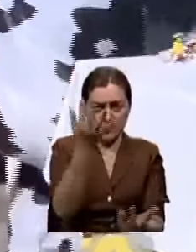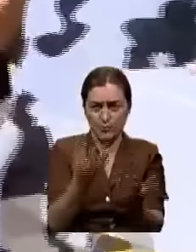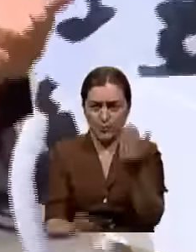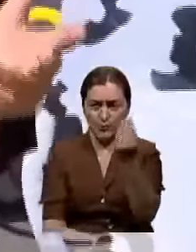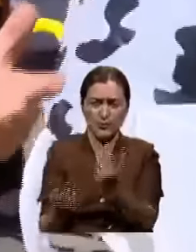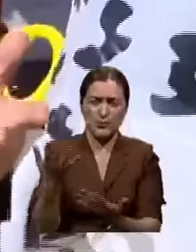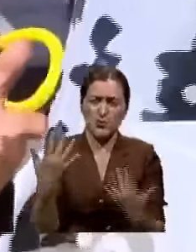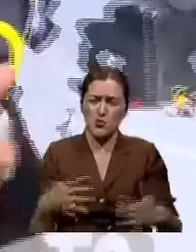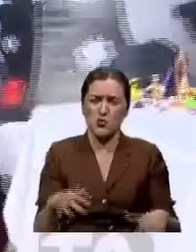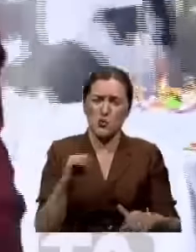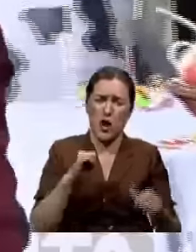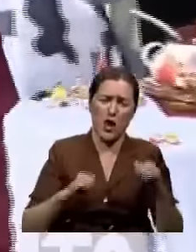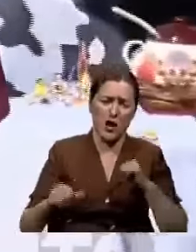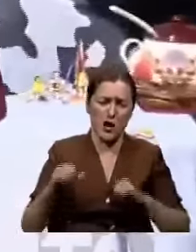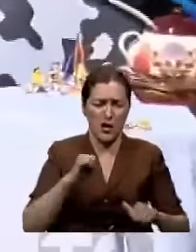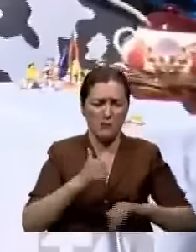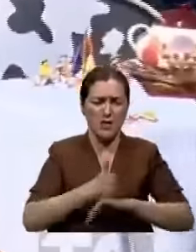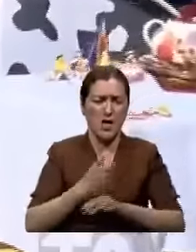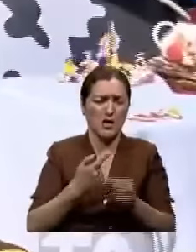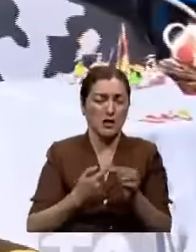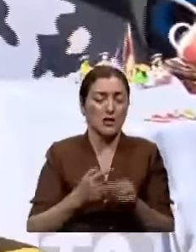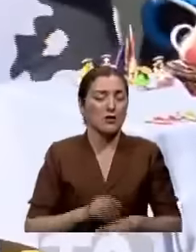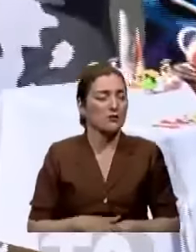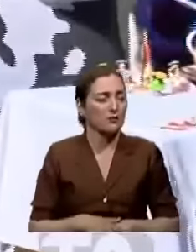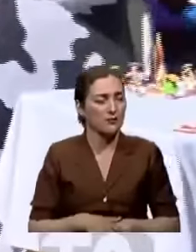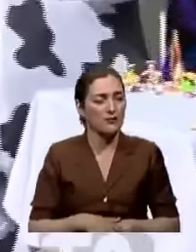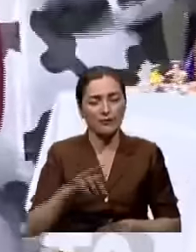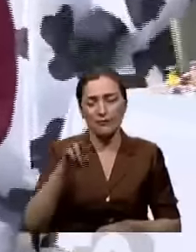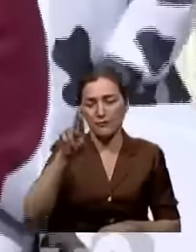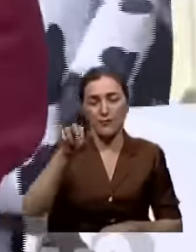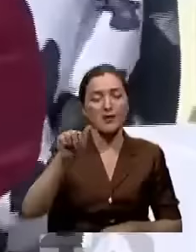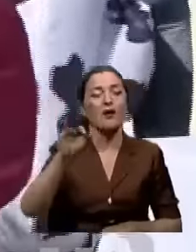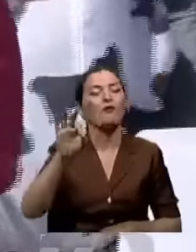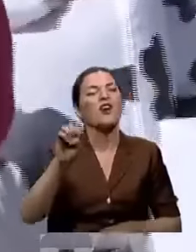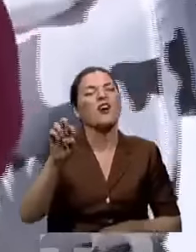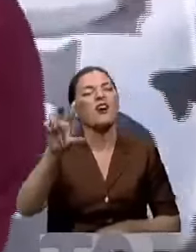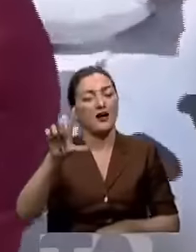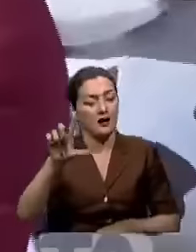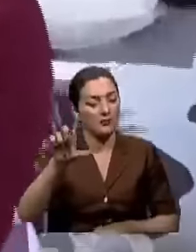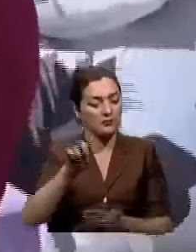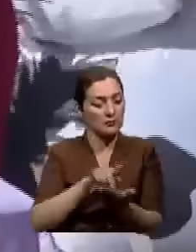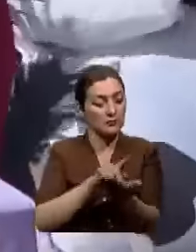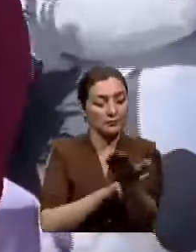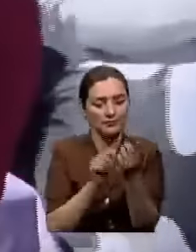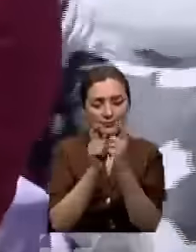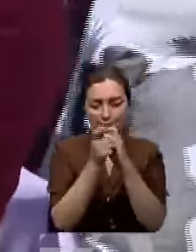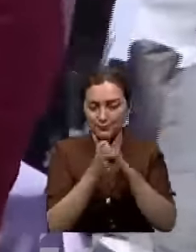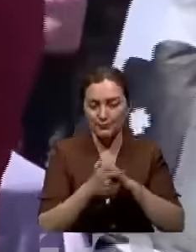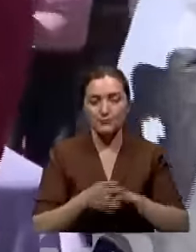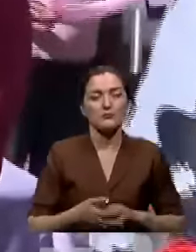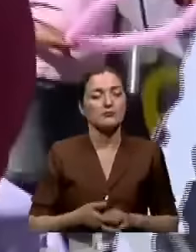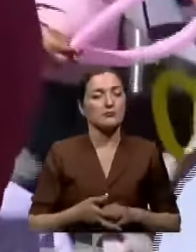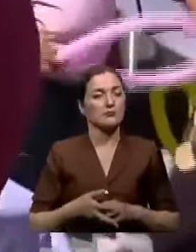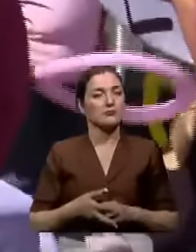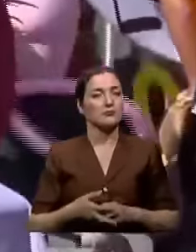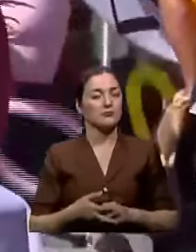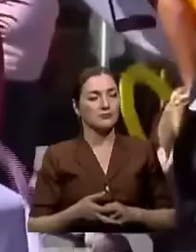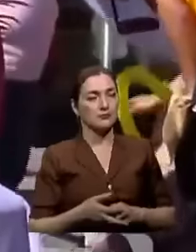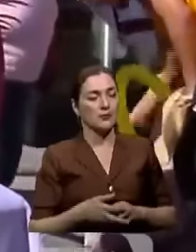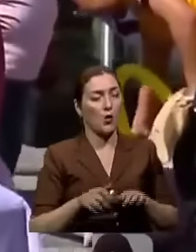vivir la capital de los ecuatorianos, Rafael Centeno. Mucha tradición. Hicieron los cambios recomendados de los